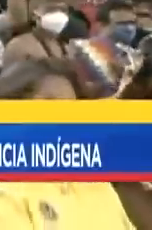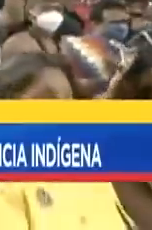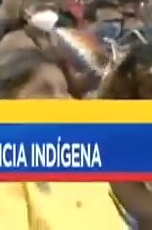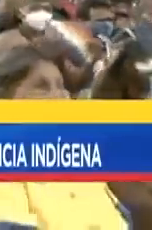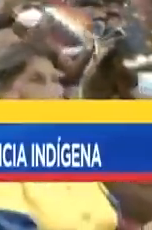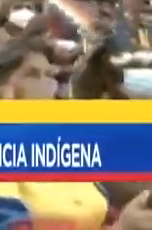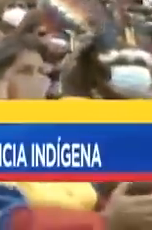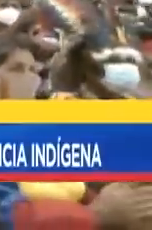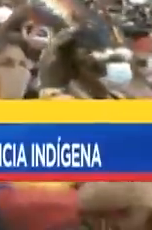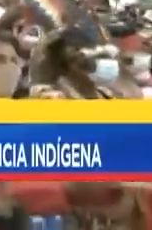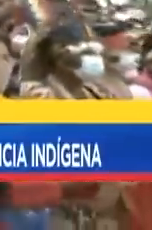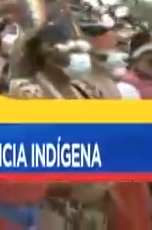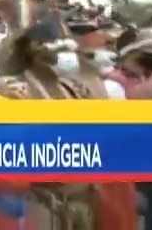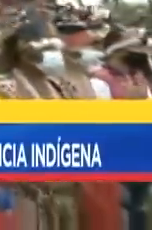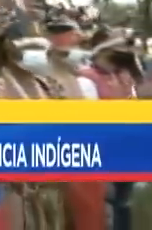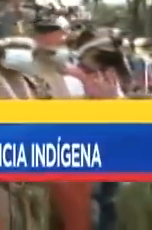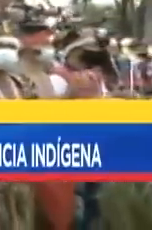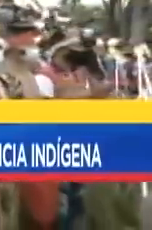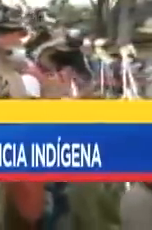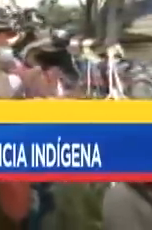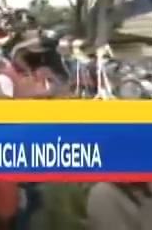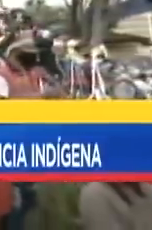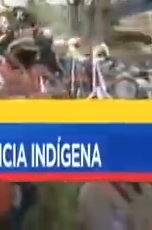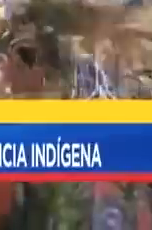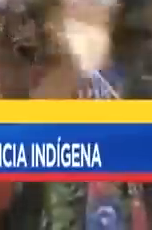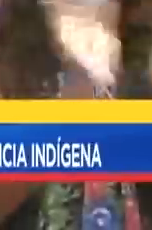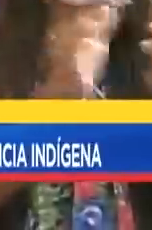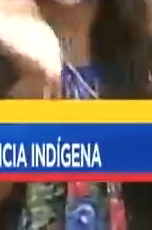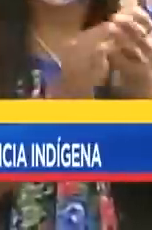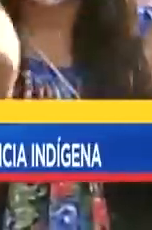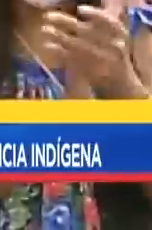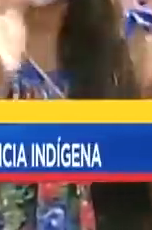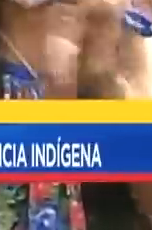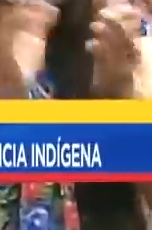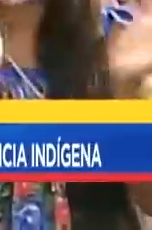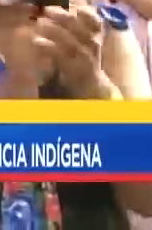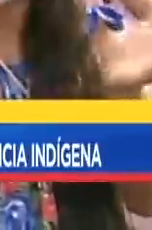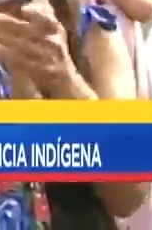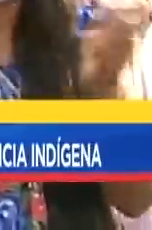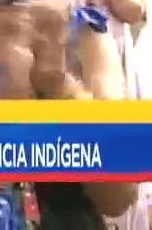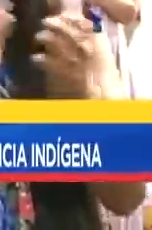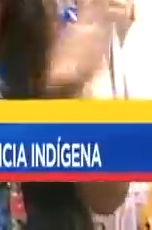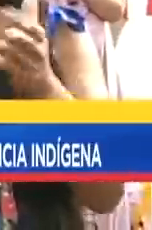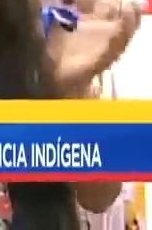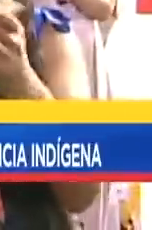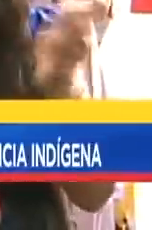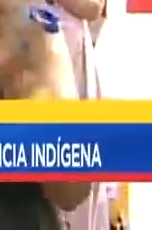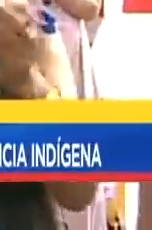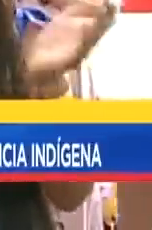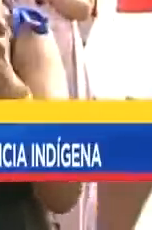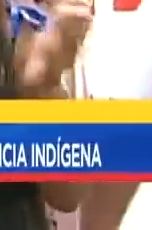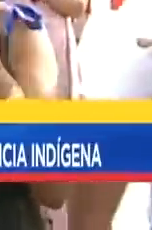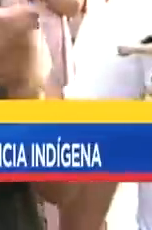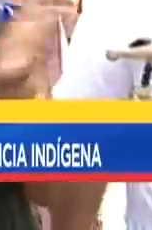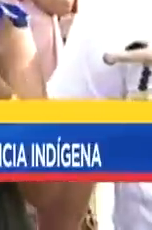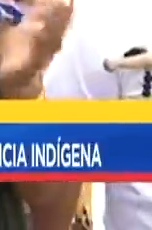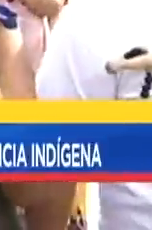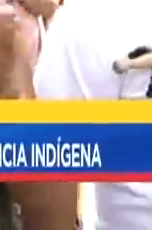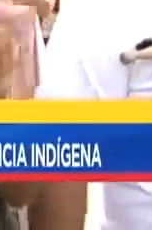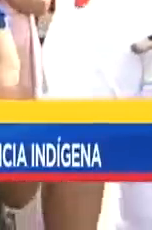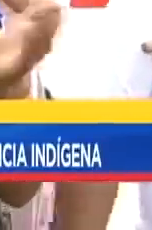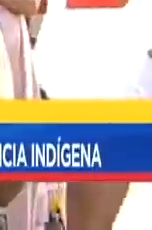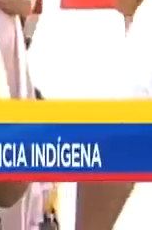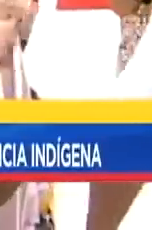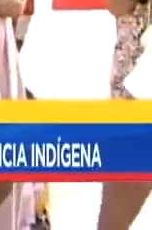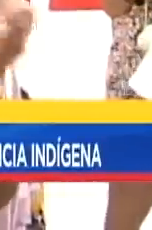para conmemorar esta fecha, y es una fecha de lucha contra el vasallaje español de más de 500 años que ha sido derrotado por